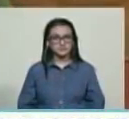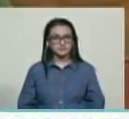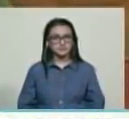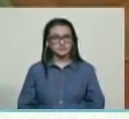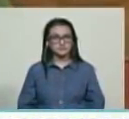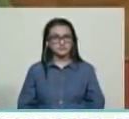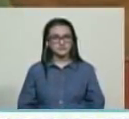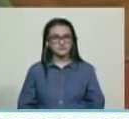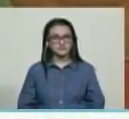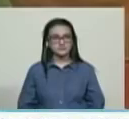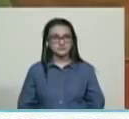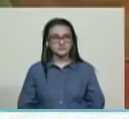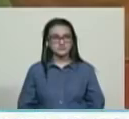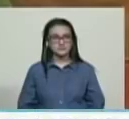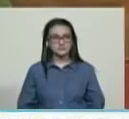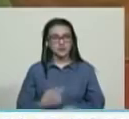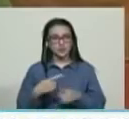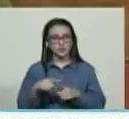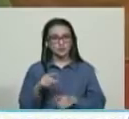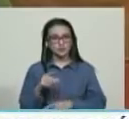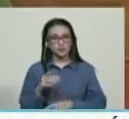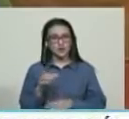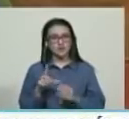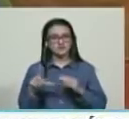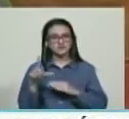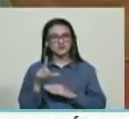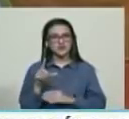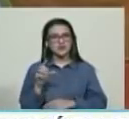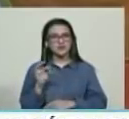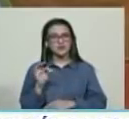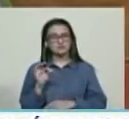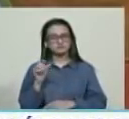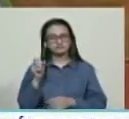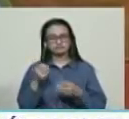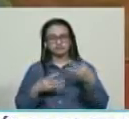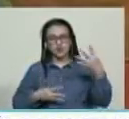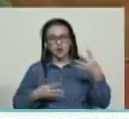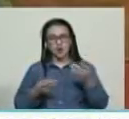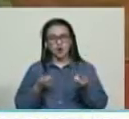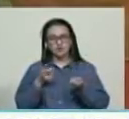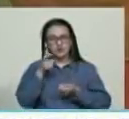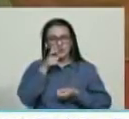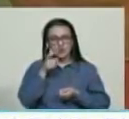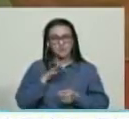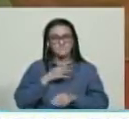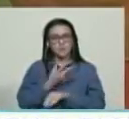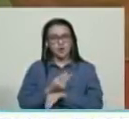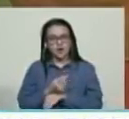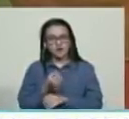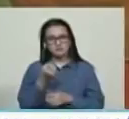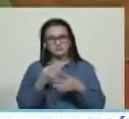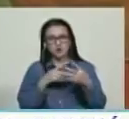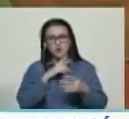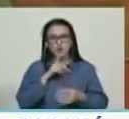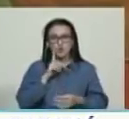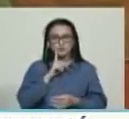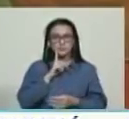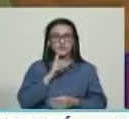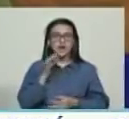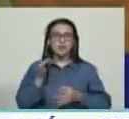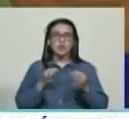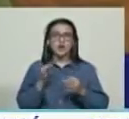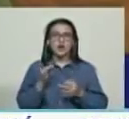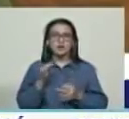de la circunscripción judicial. Licenciado Freddy Cuyoe, contralor provisional del estado Monagas. Abogada